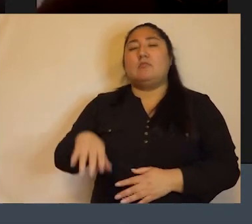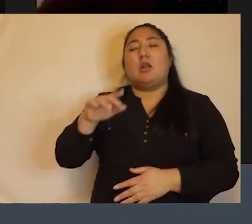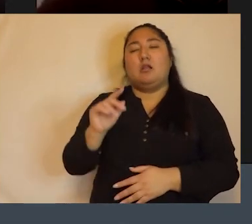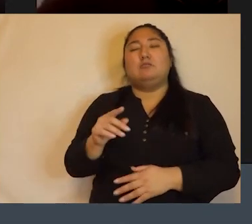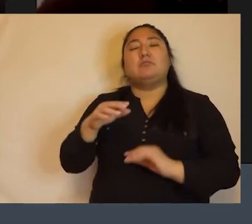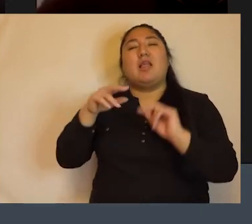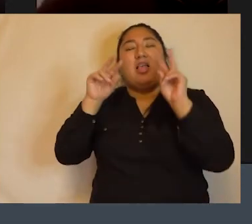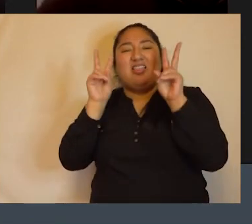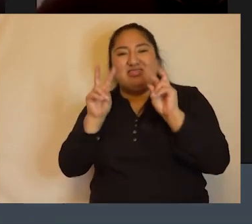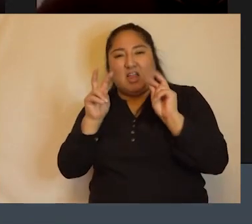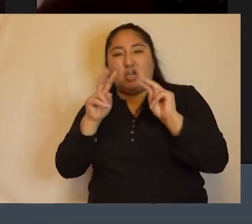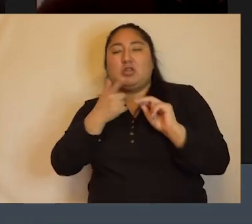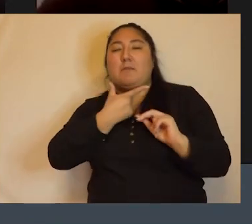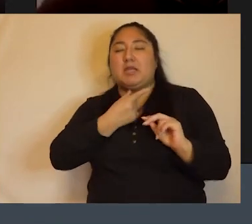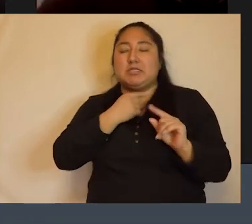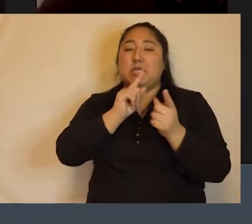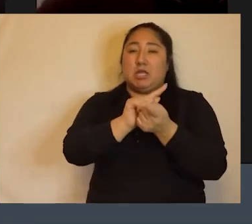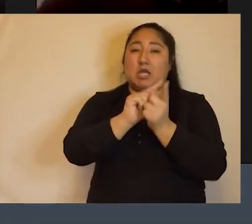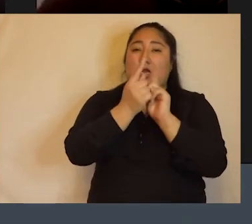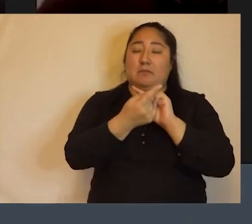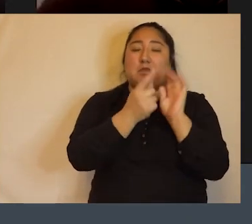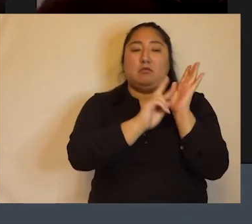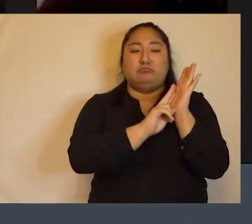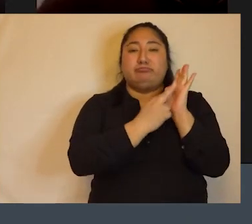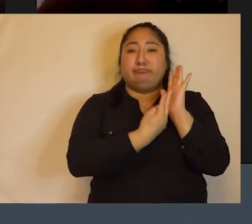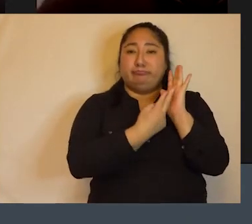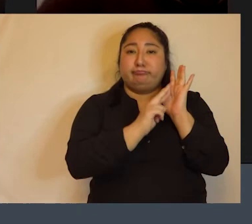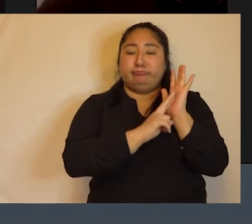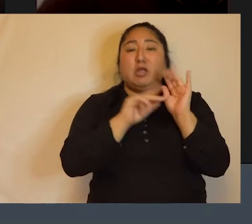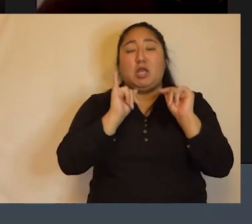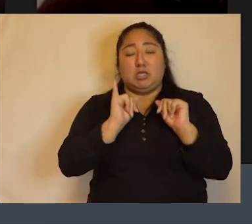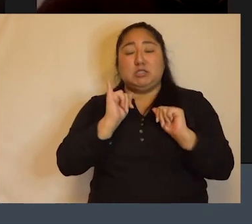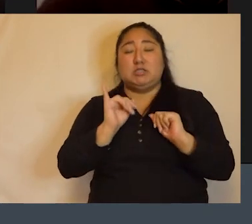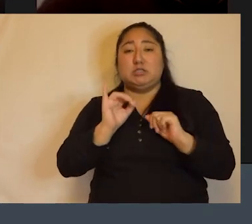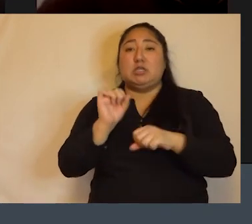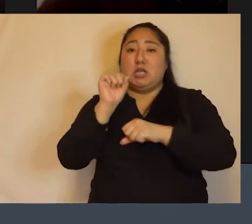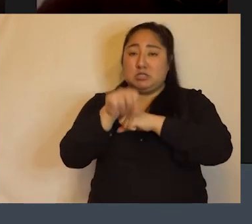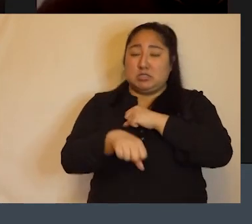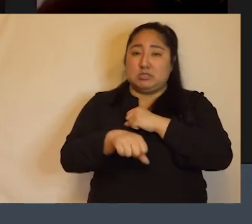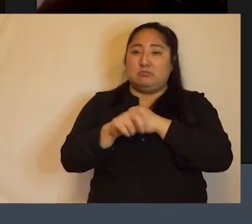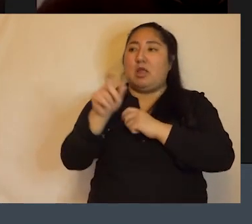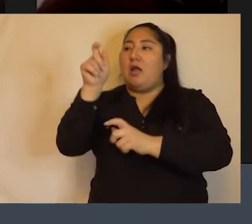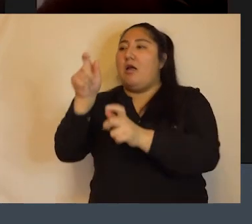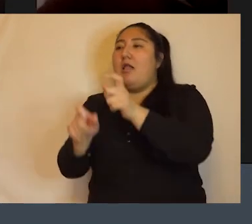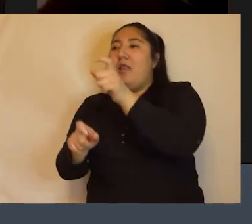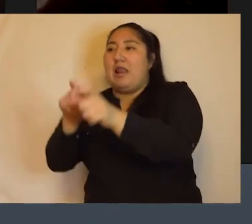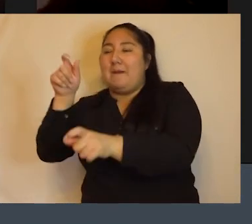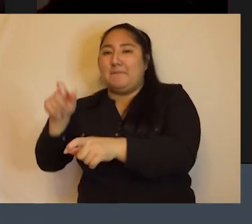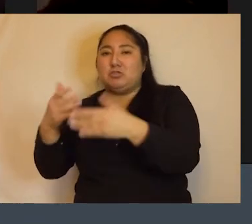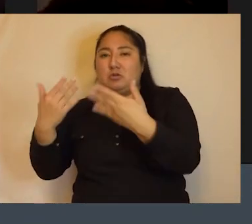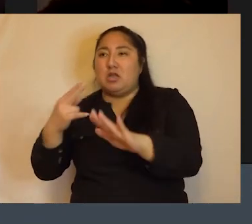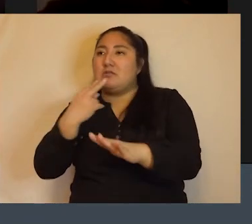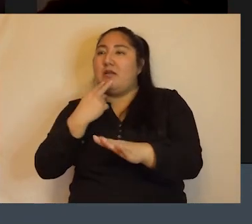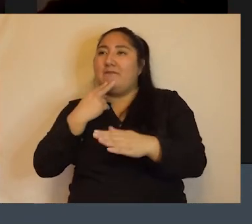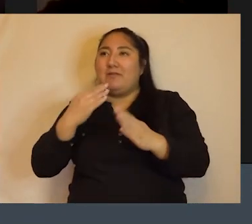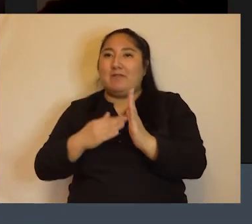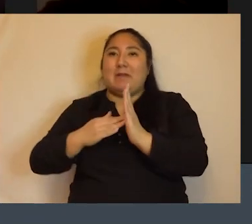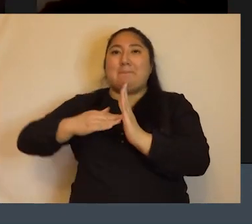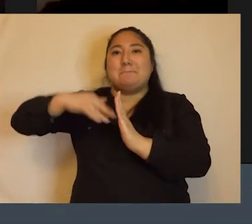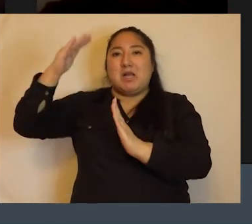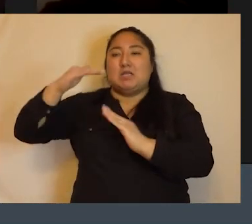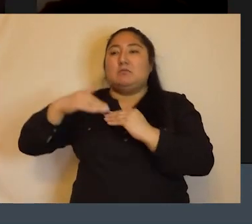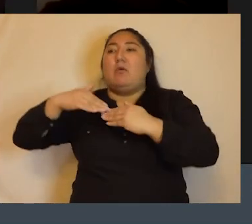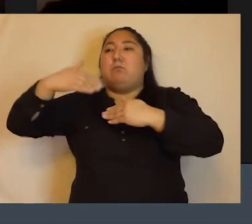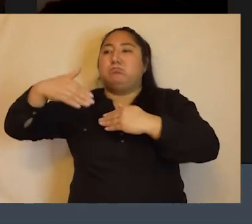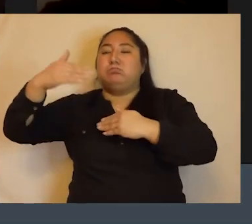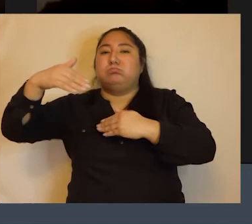Una de las cosas que se quiere reformar y que es numéricamente correcto, es decir, que las personas, como están viviendo